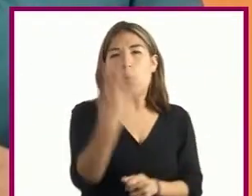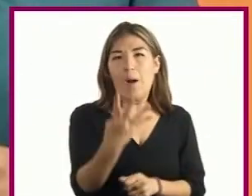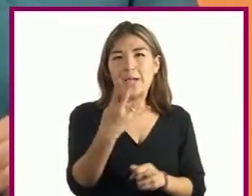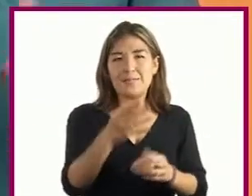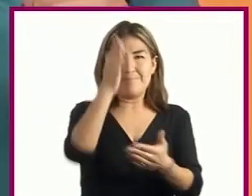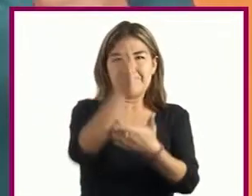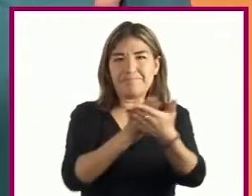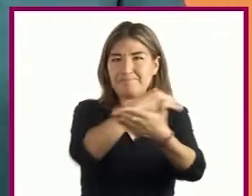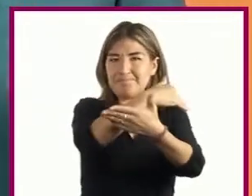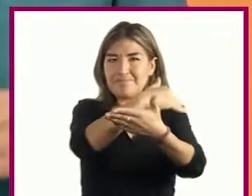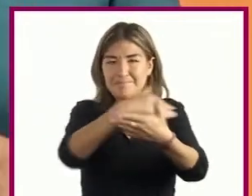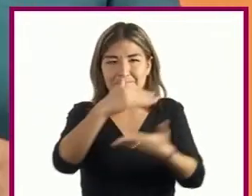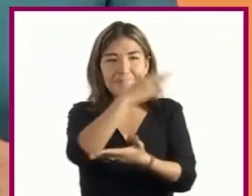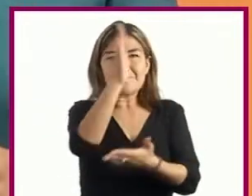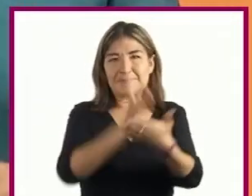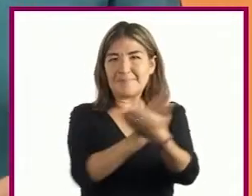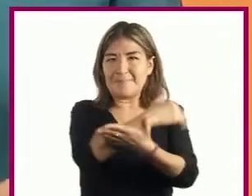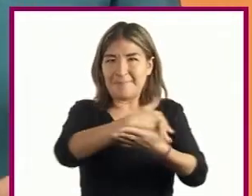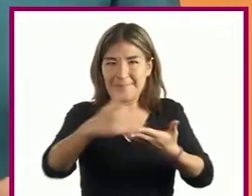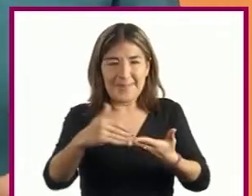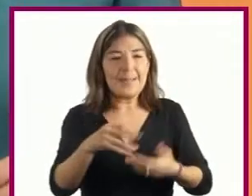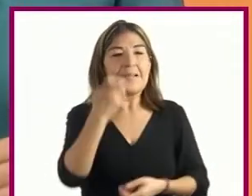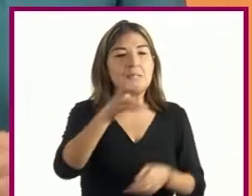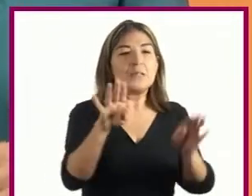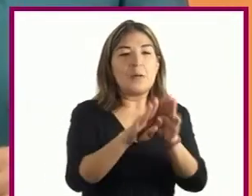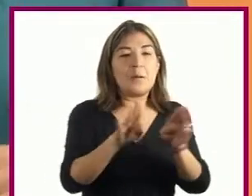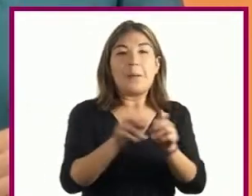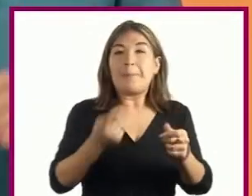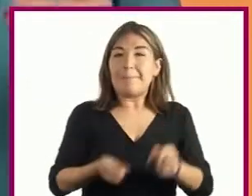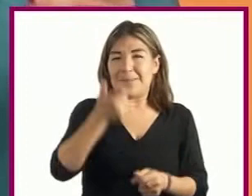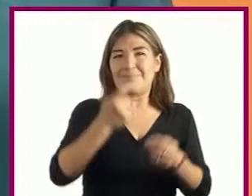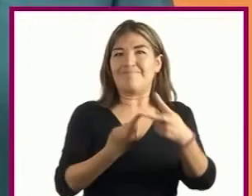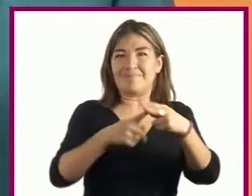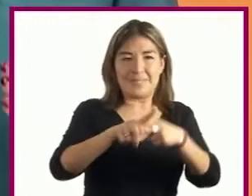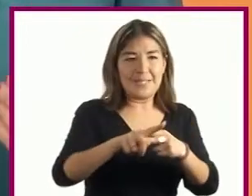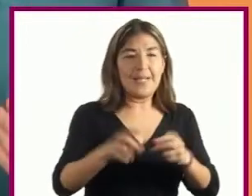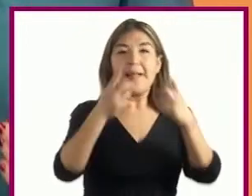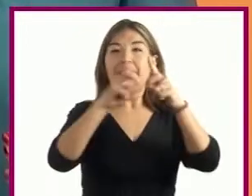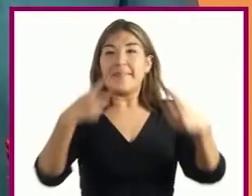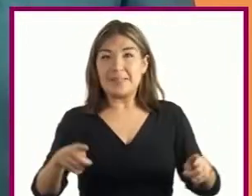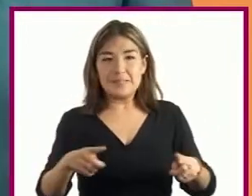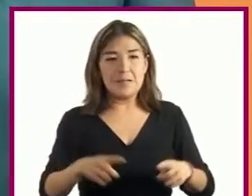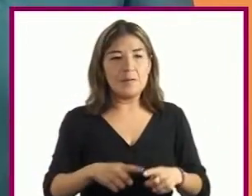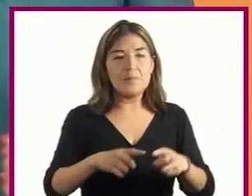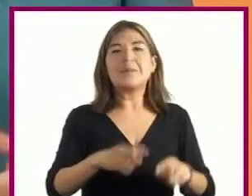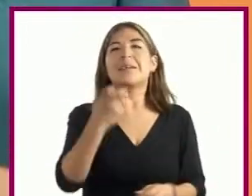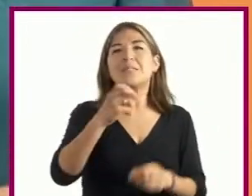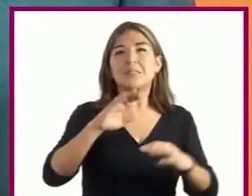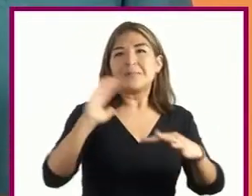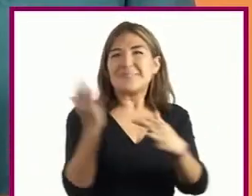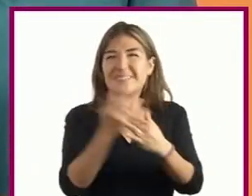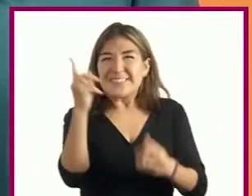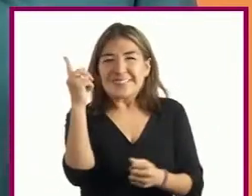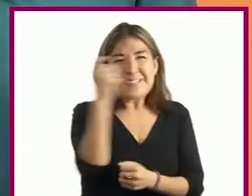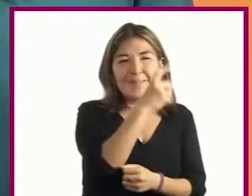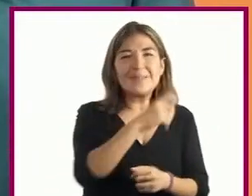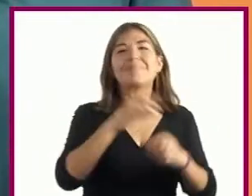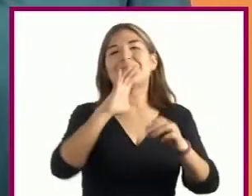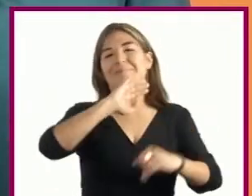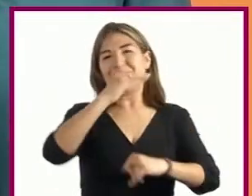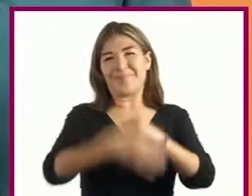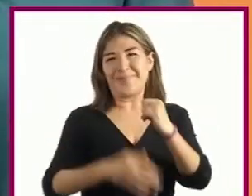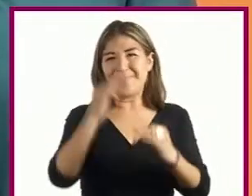partes: planteamiento, desarrollo de la acción, clímax y desenlace. Veamos